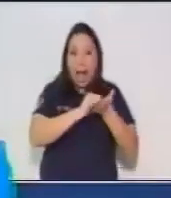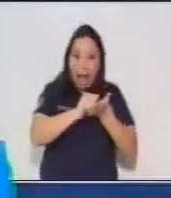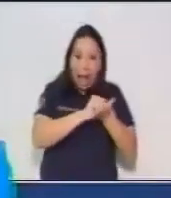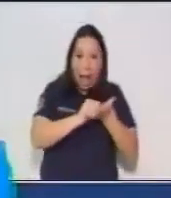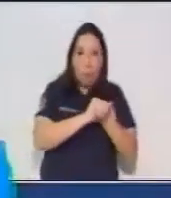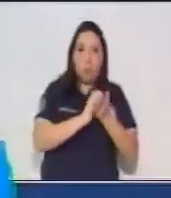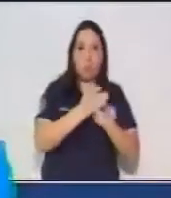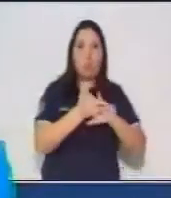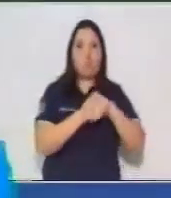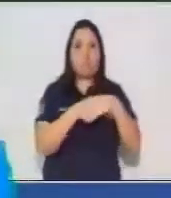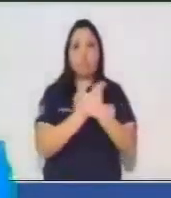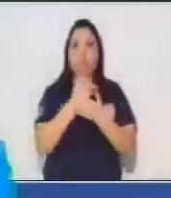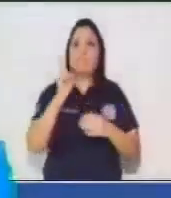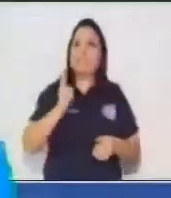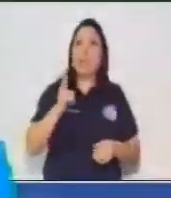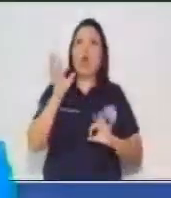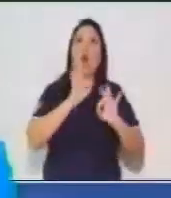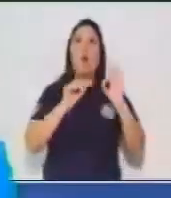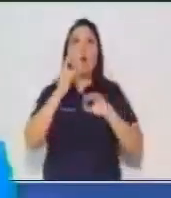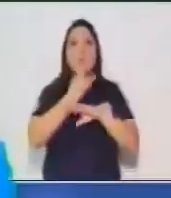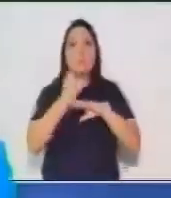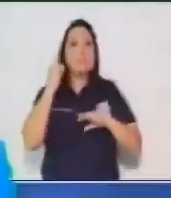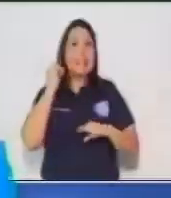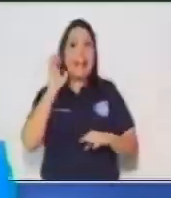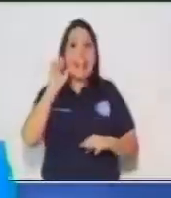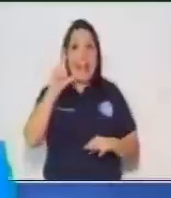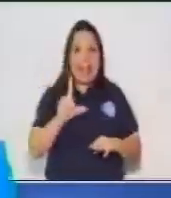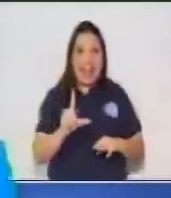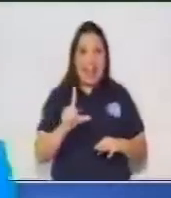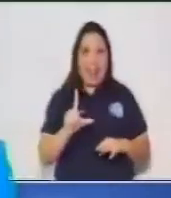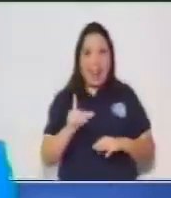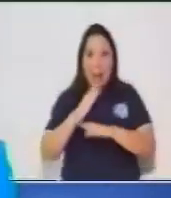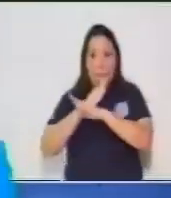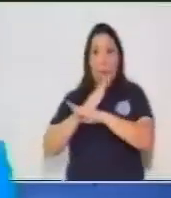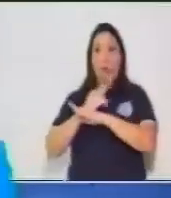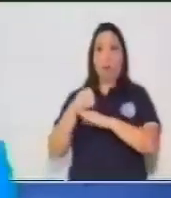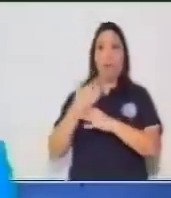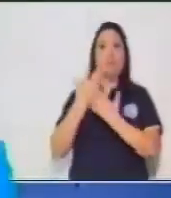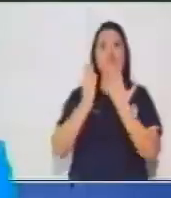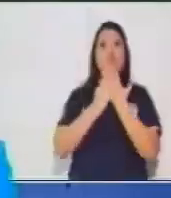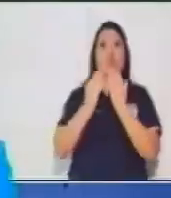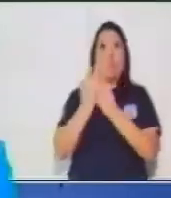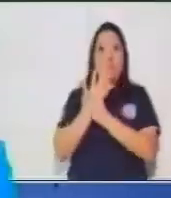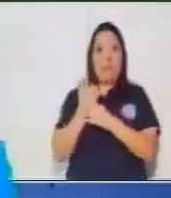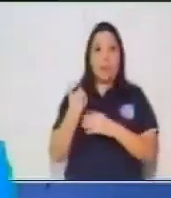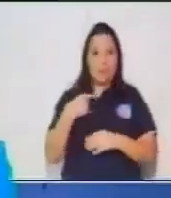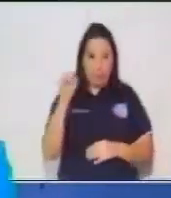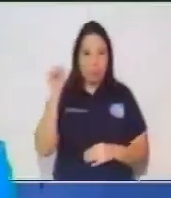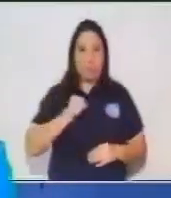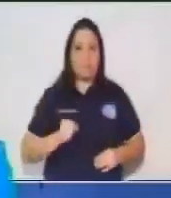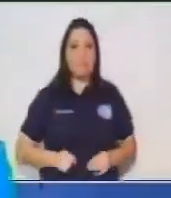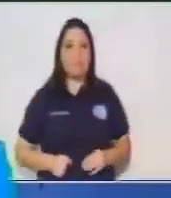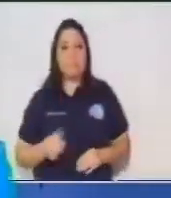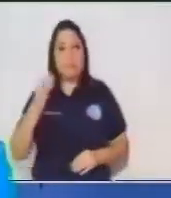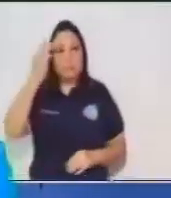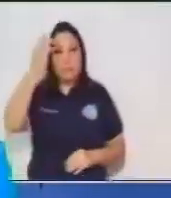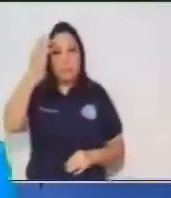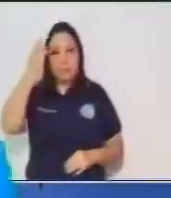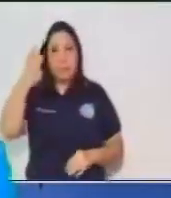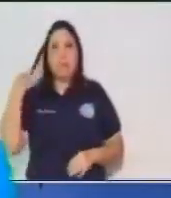bien tus manos o que las desinfectes con algún gel antibacterial después de realizar cualquier